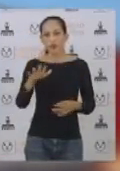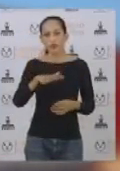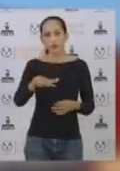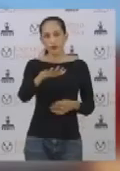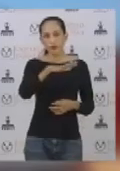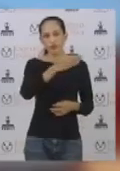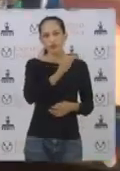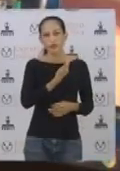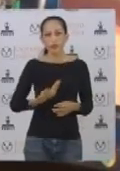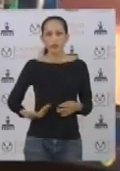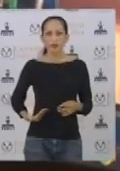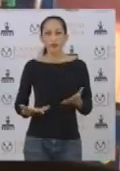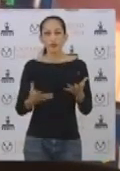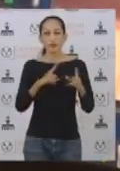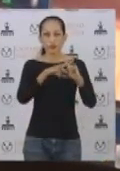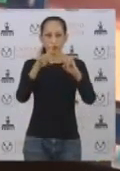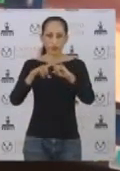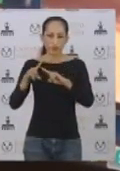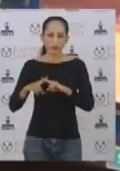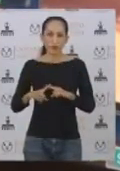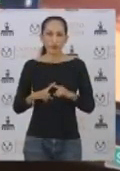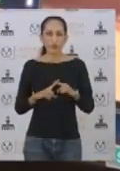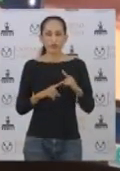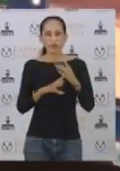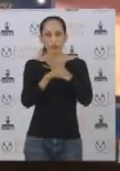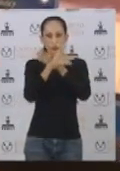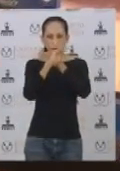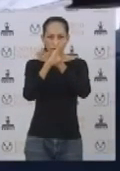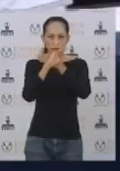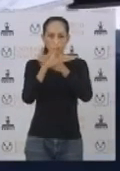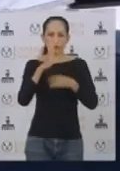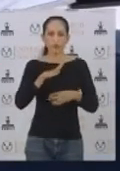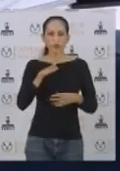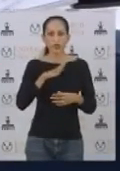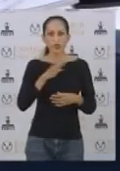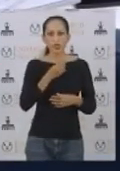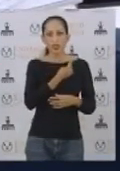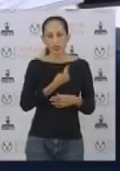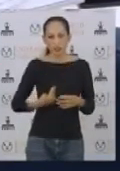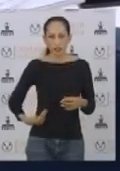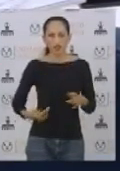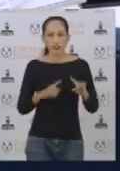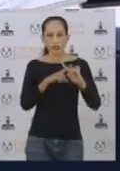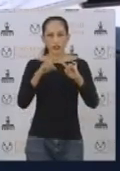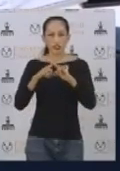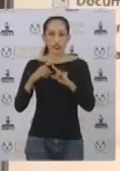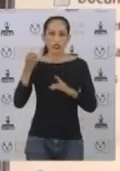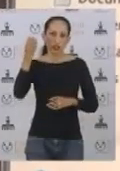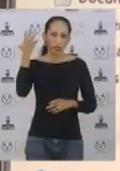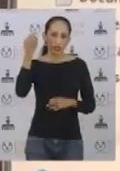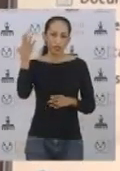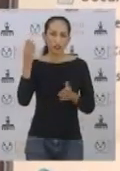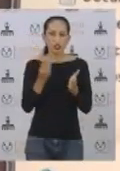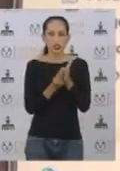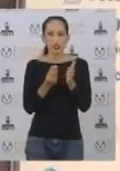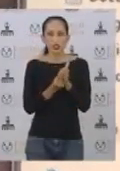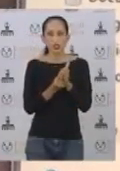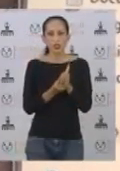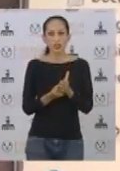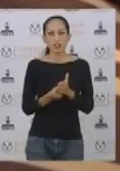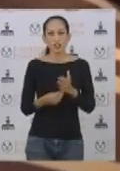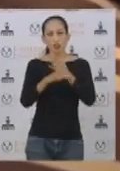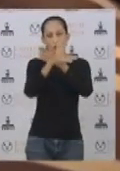educación permanente, con sedes en diferentes municipios del estado, se encuentra llevando a cabo conferencias y cursos, tanto en la